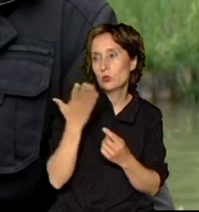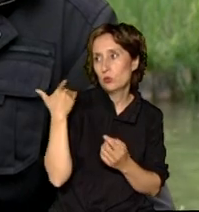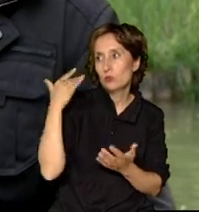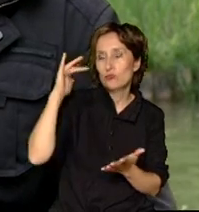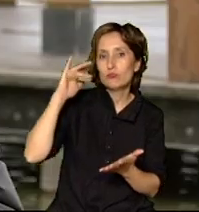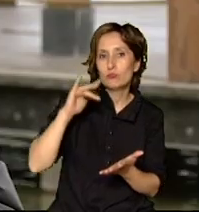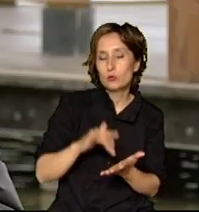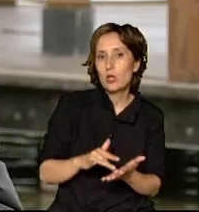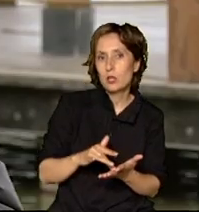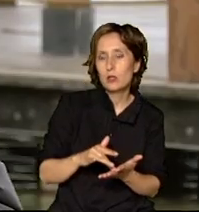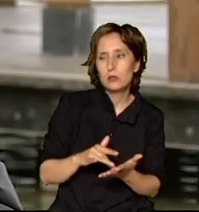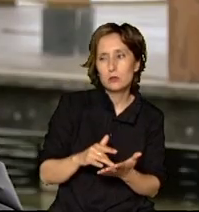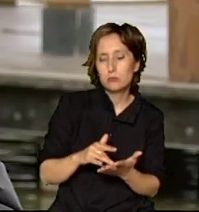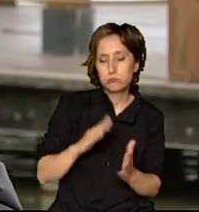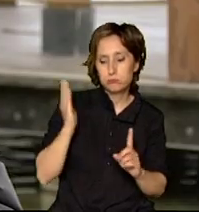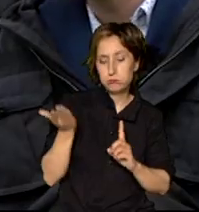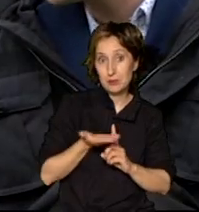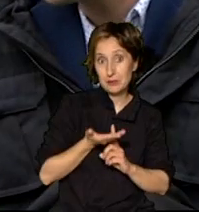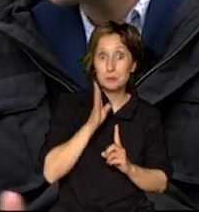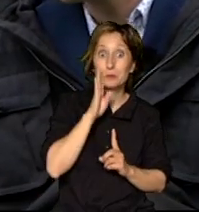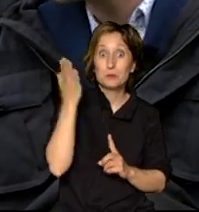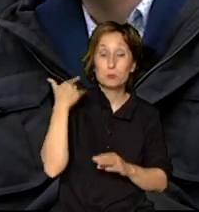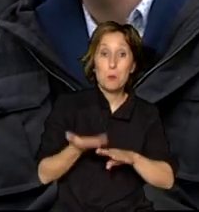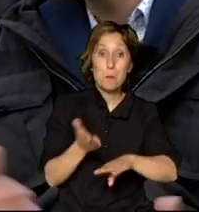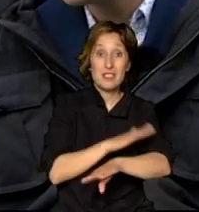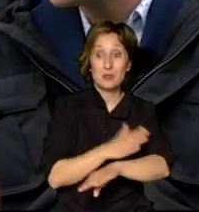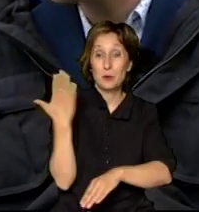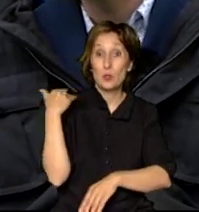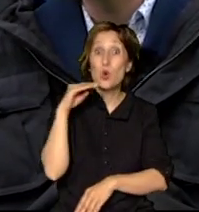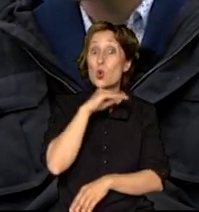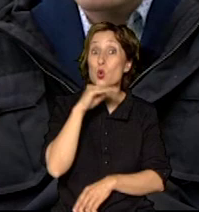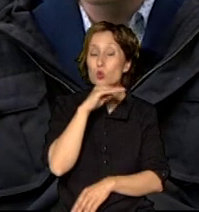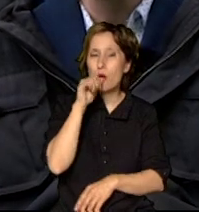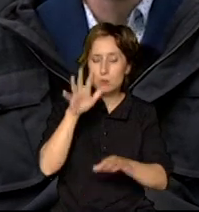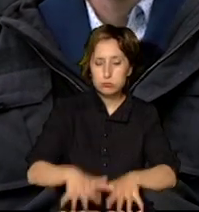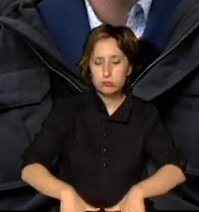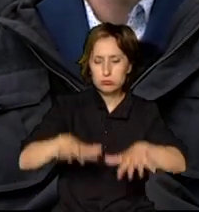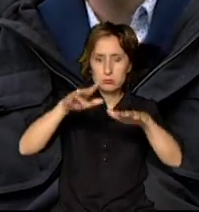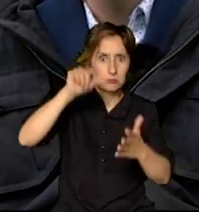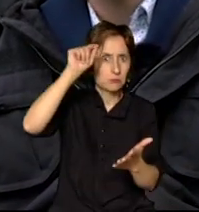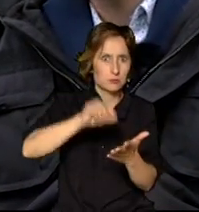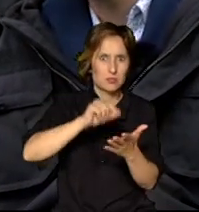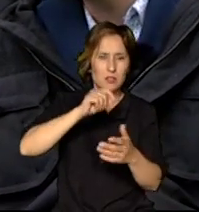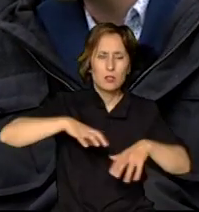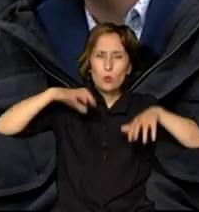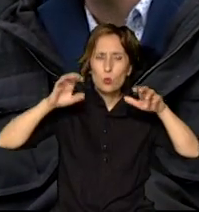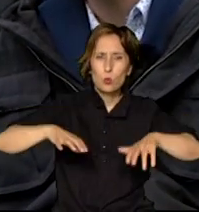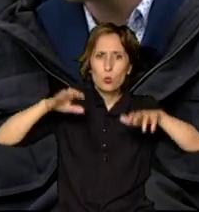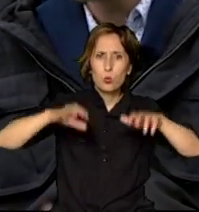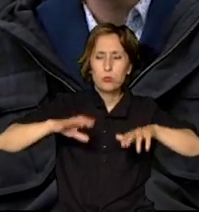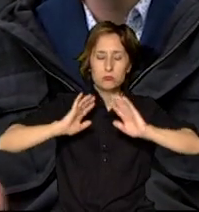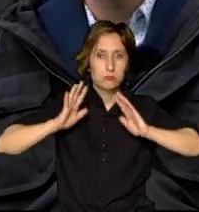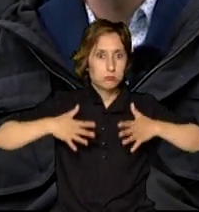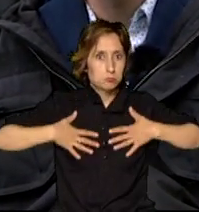pasado pues bueno, bastante factura en los últimos meses, lo que sucedió en Mallorca el pasado mes de octubre, una inundación rápida, con unas lluvias que desde luego no